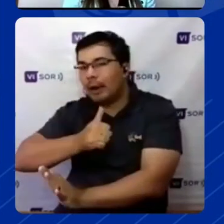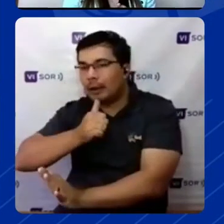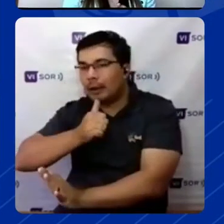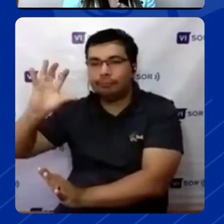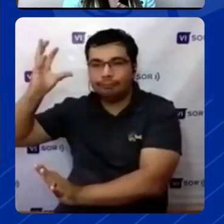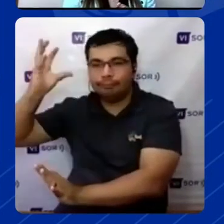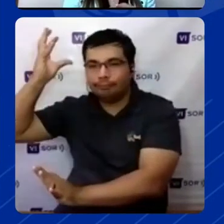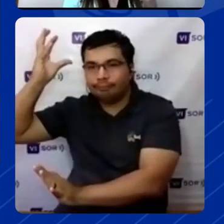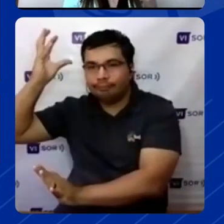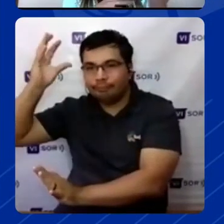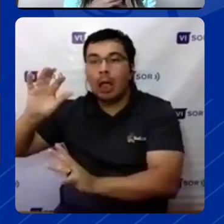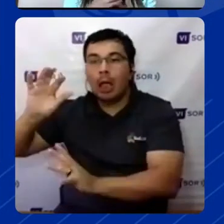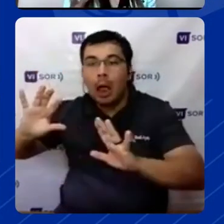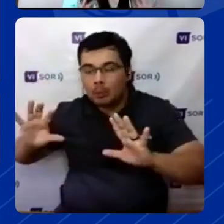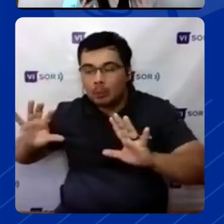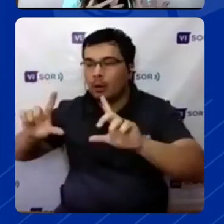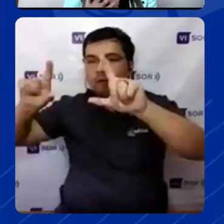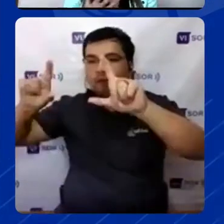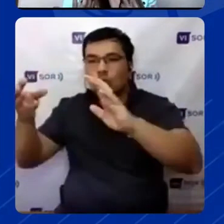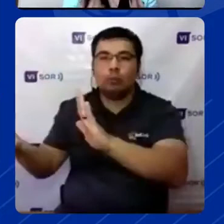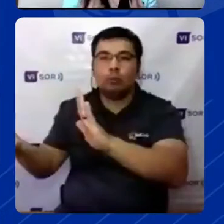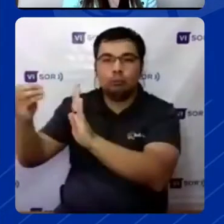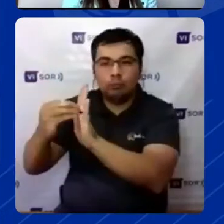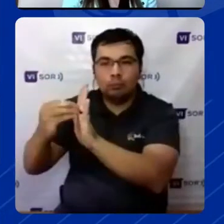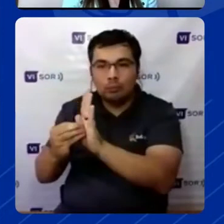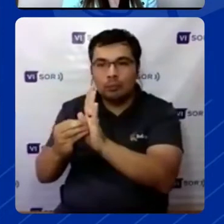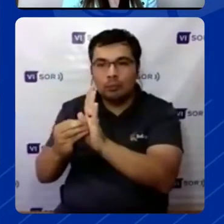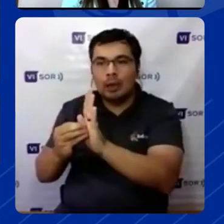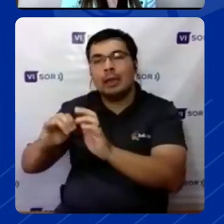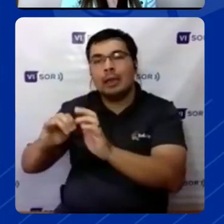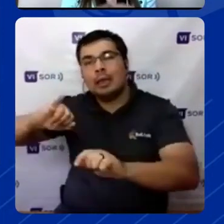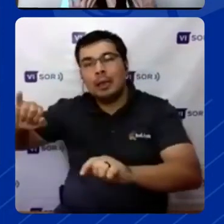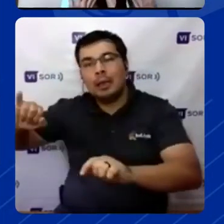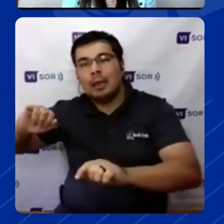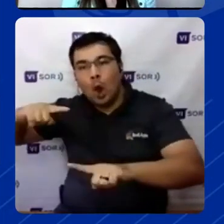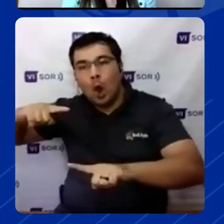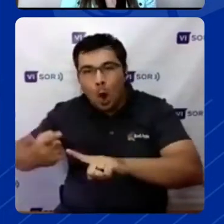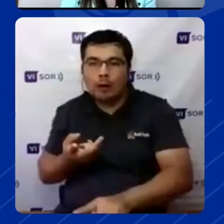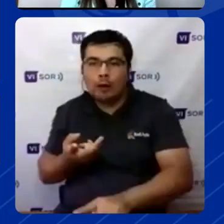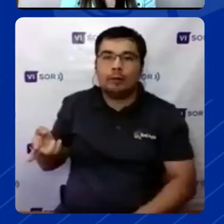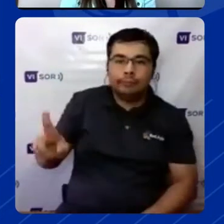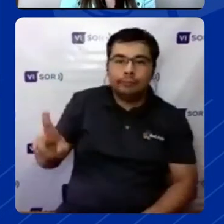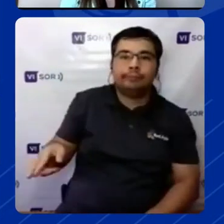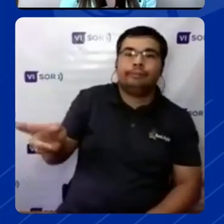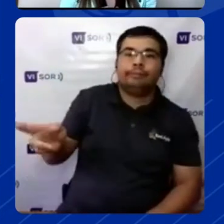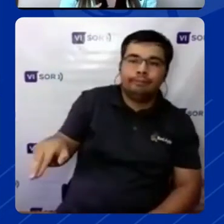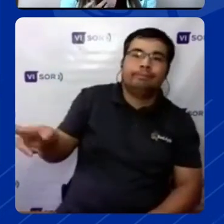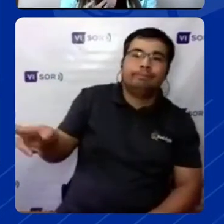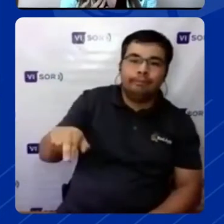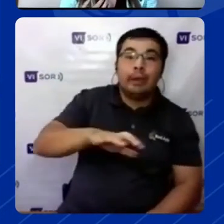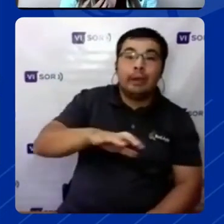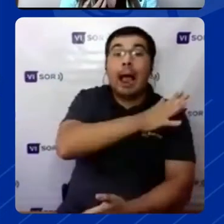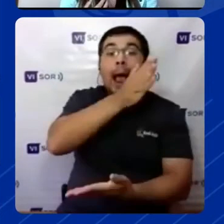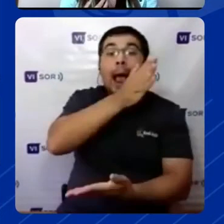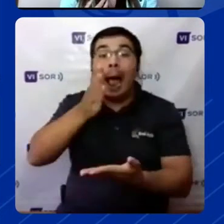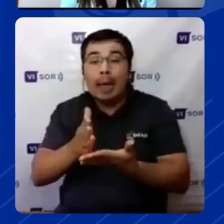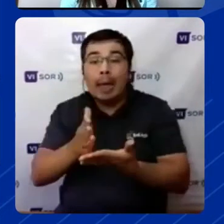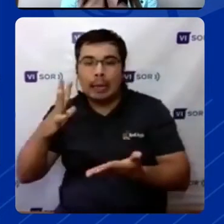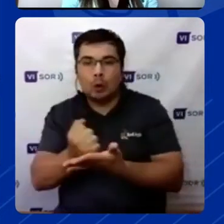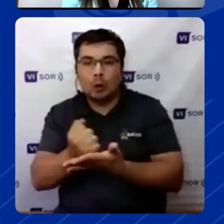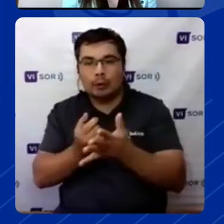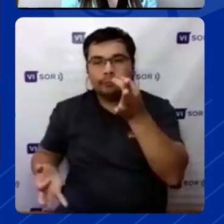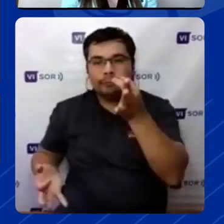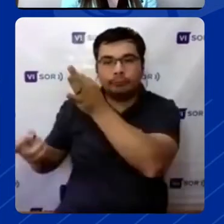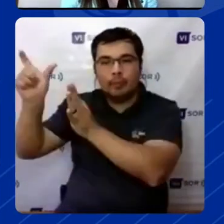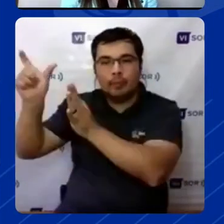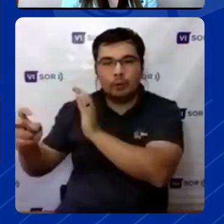facilite la comprensión. Se va repitiendo este proceso todas esas veces. Y bueno, y por